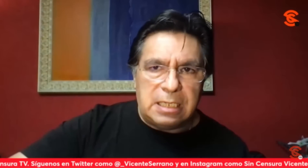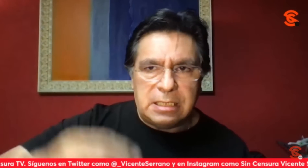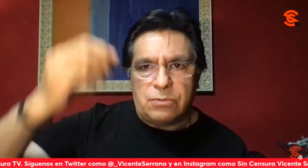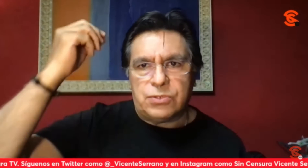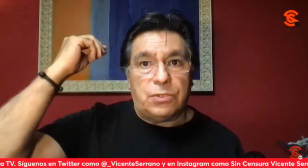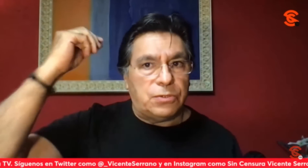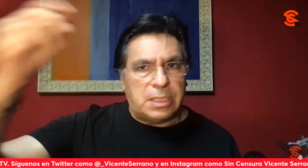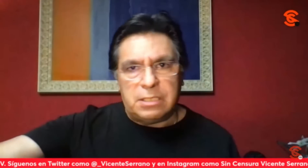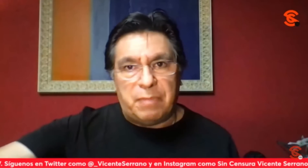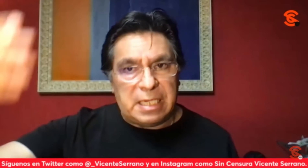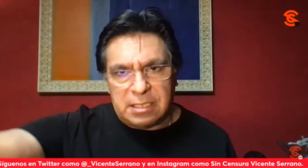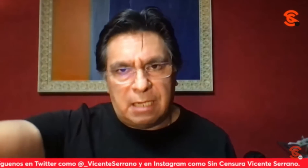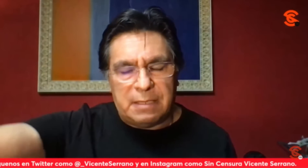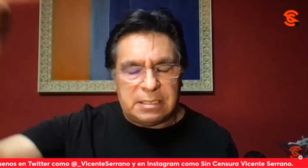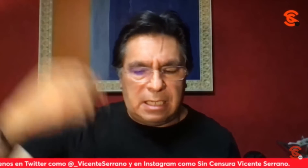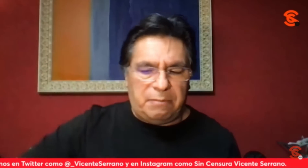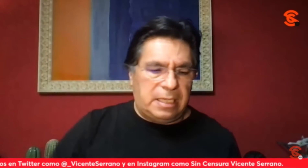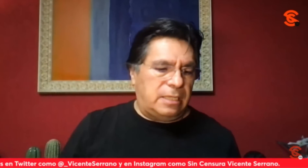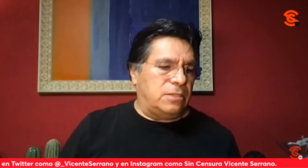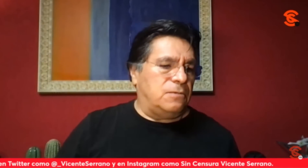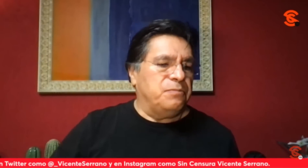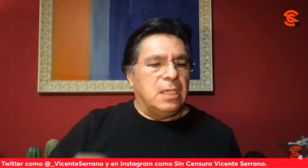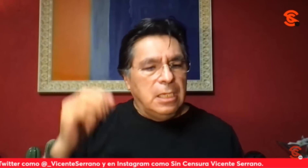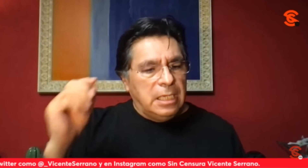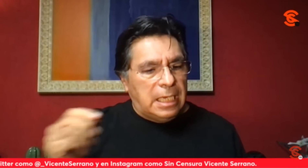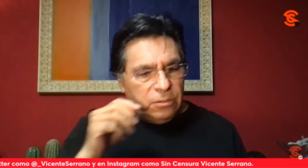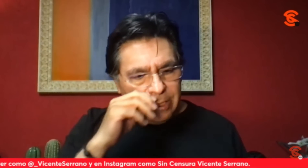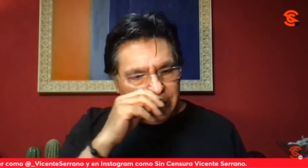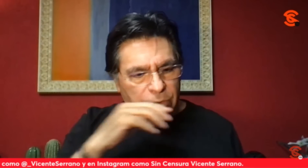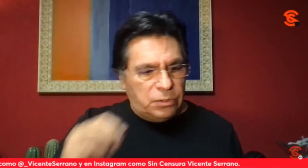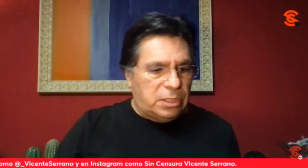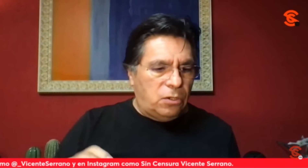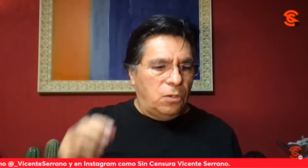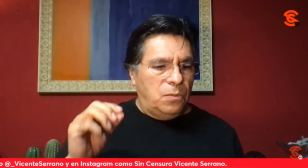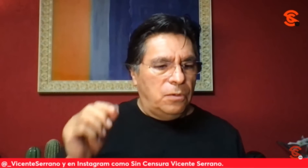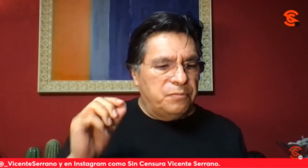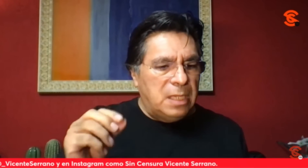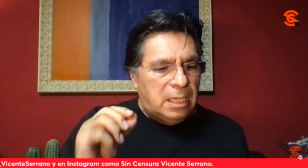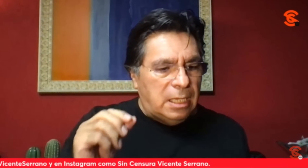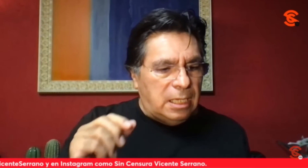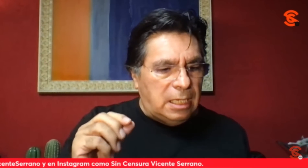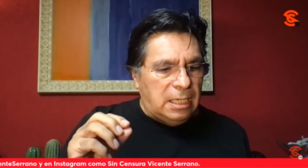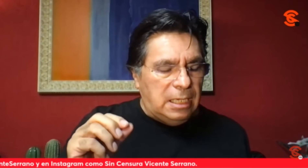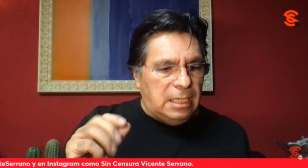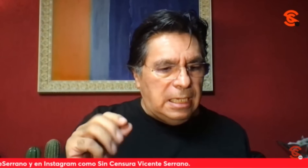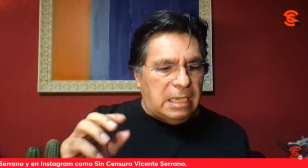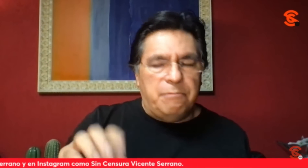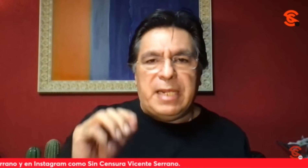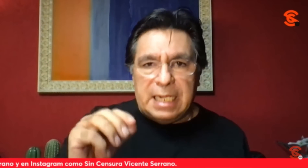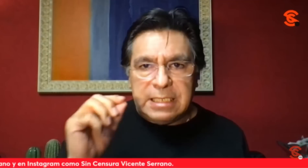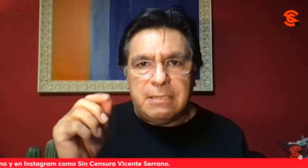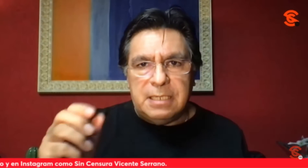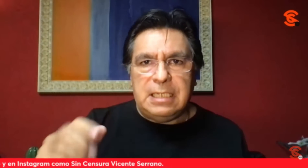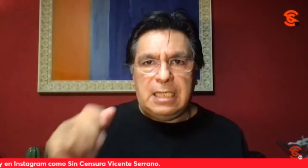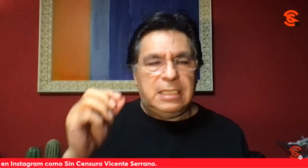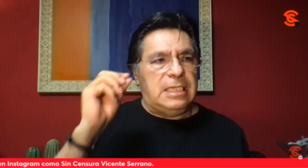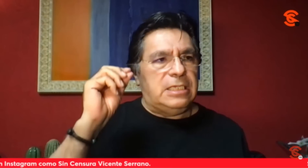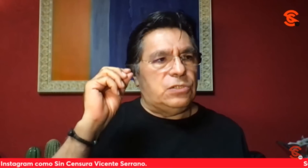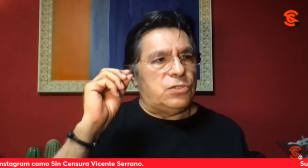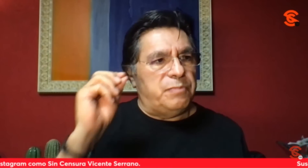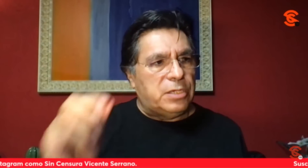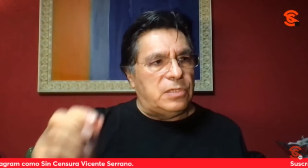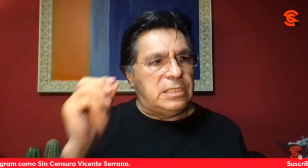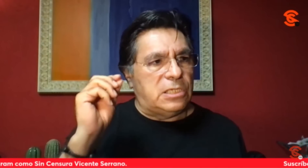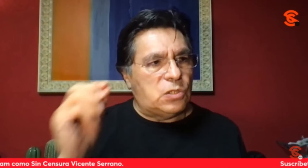sino también en Estados Unidos, en España se acaba de estar aplicando, es lo que se conoce como la hiperactividad